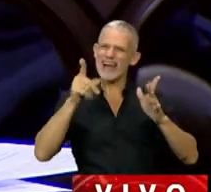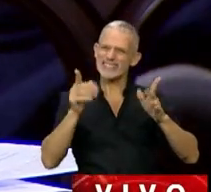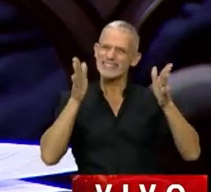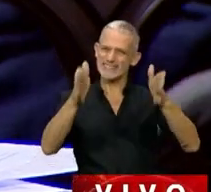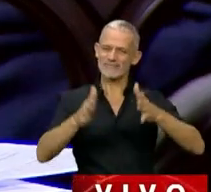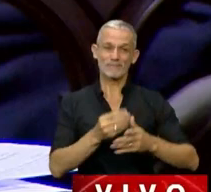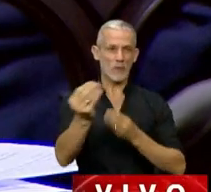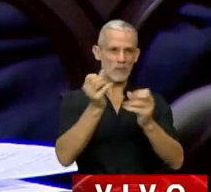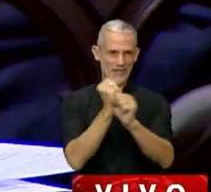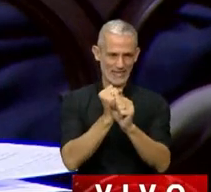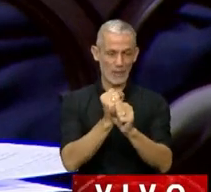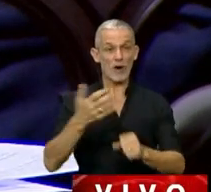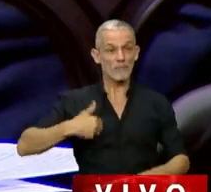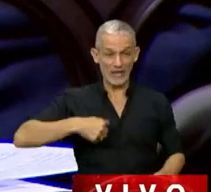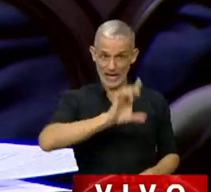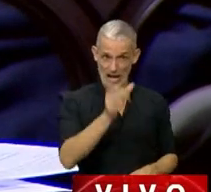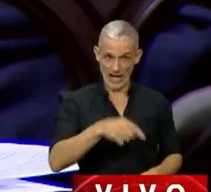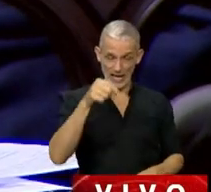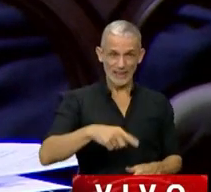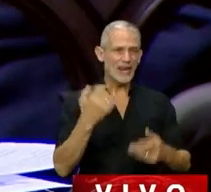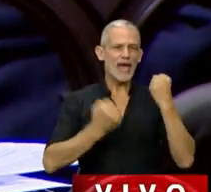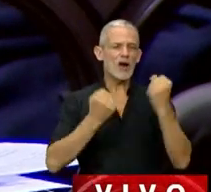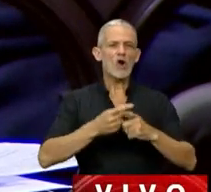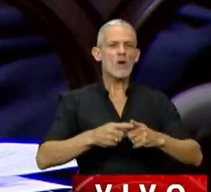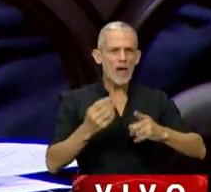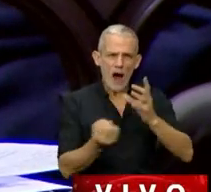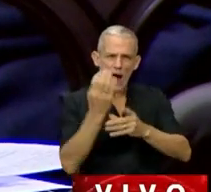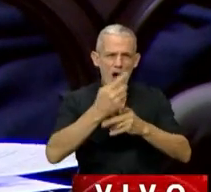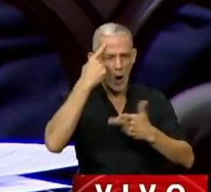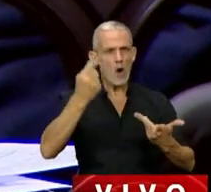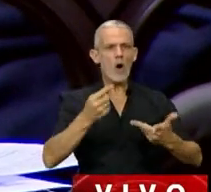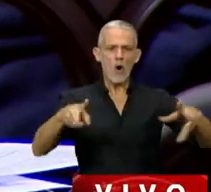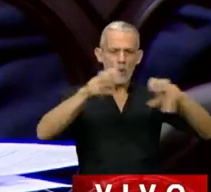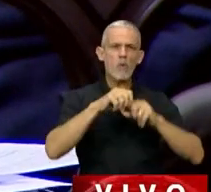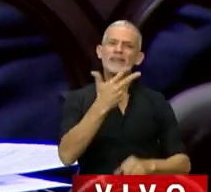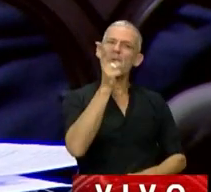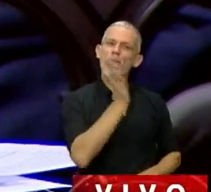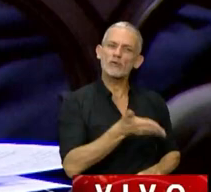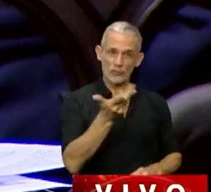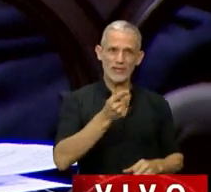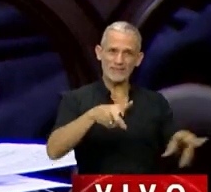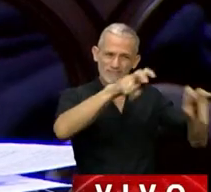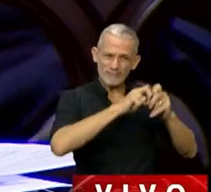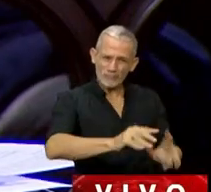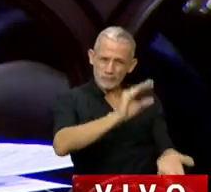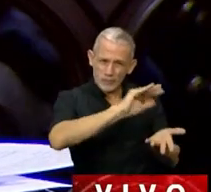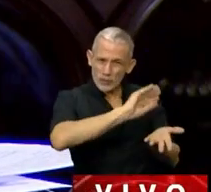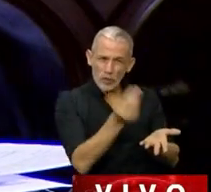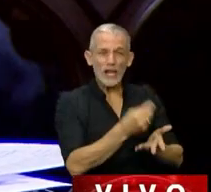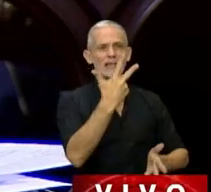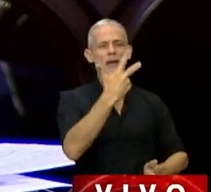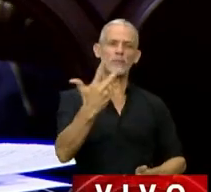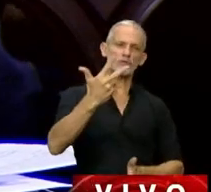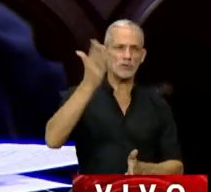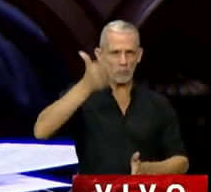otro sector. En Argentina, la economía creativa genera el 3% del PBI del país y le